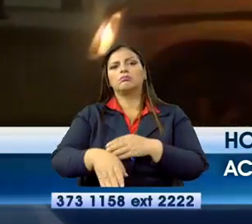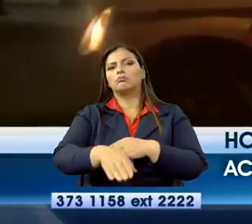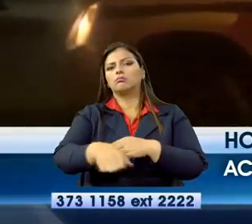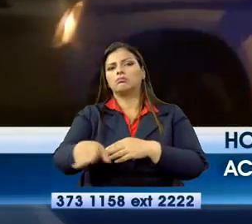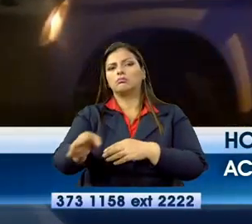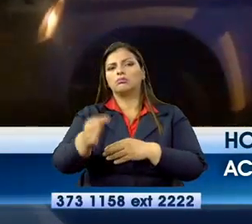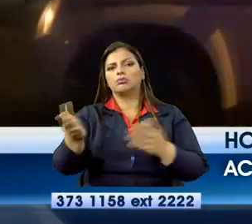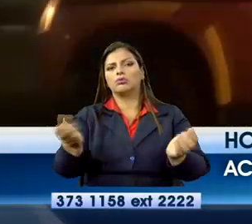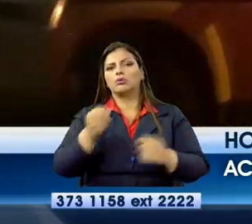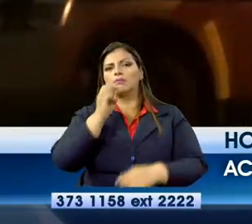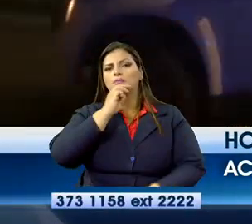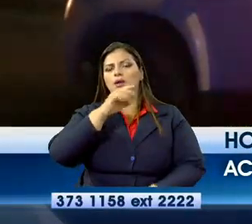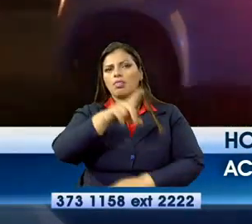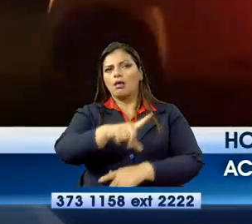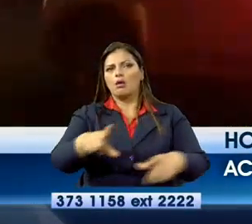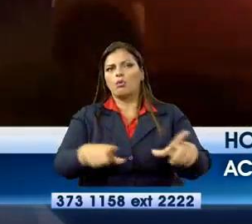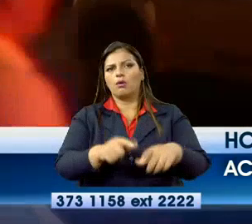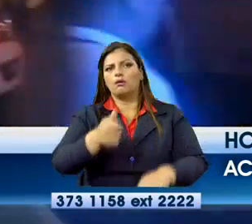rigor.